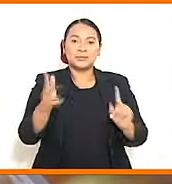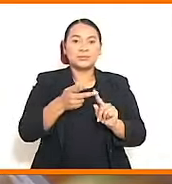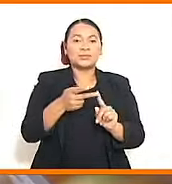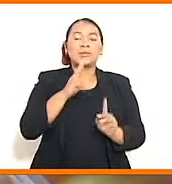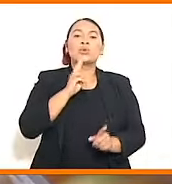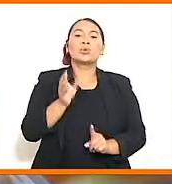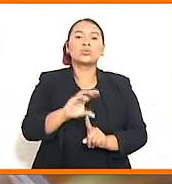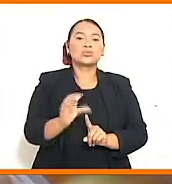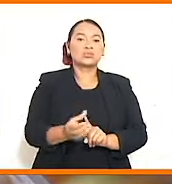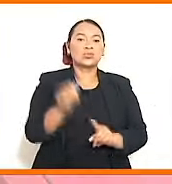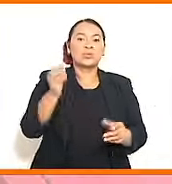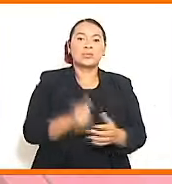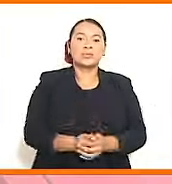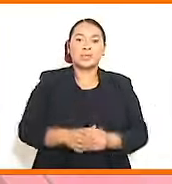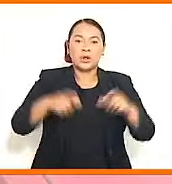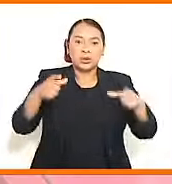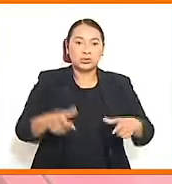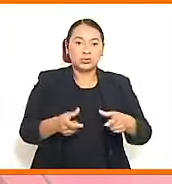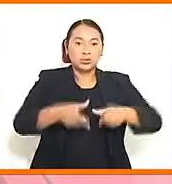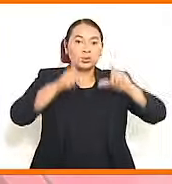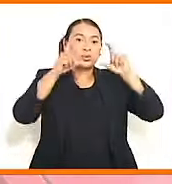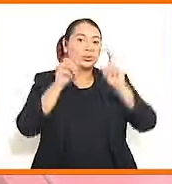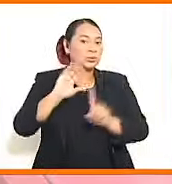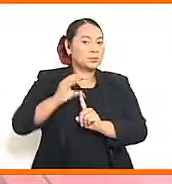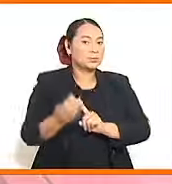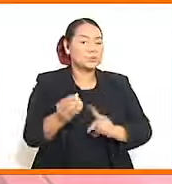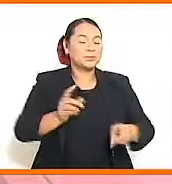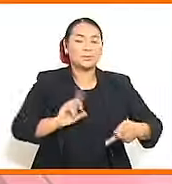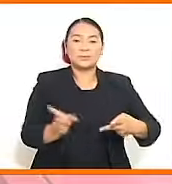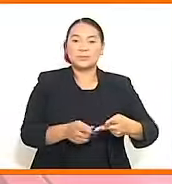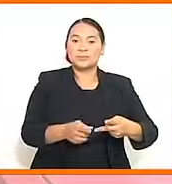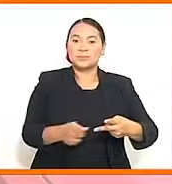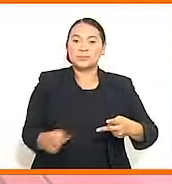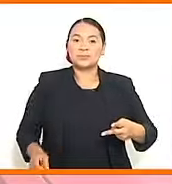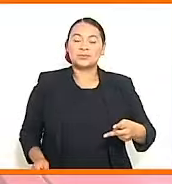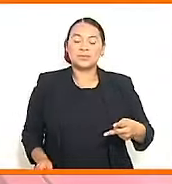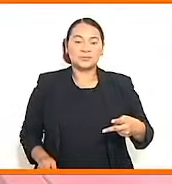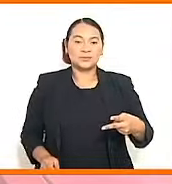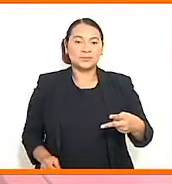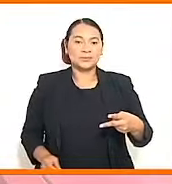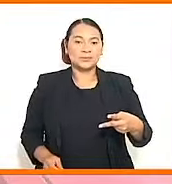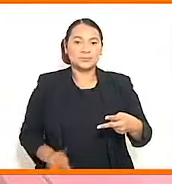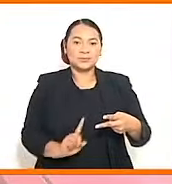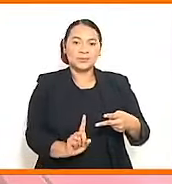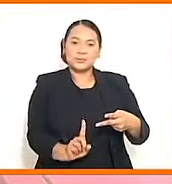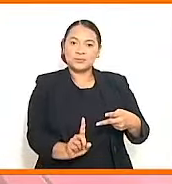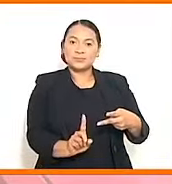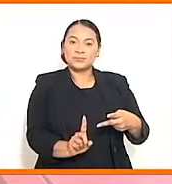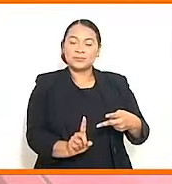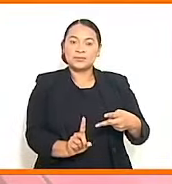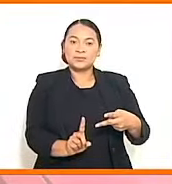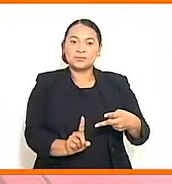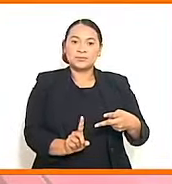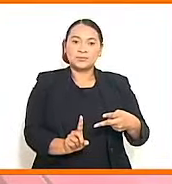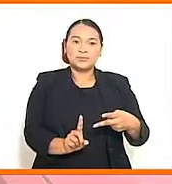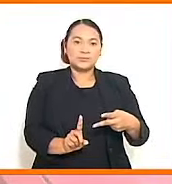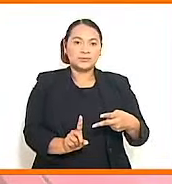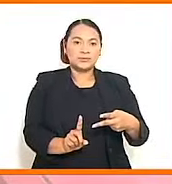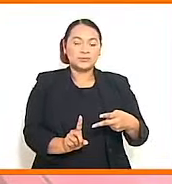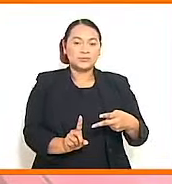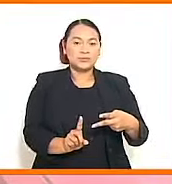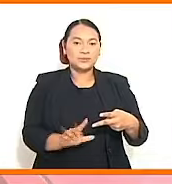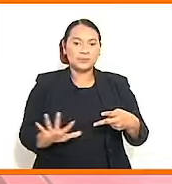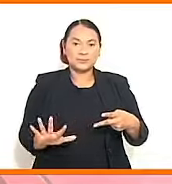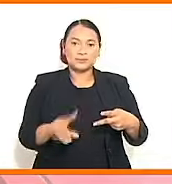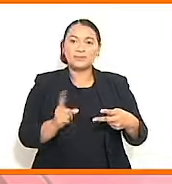su catrachada guacal. Segundo número ganador, su primer dígito. Este es el 1, segundo dígito.